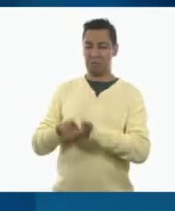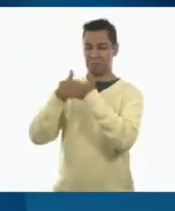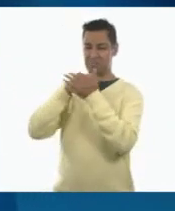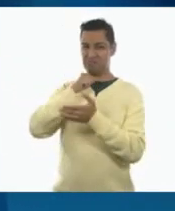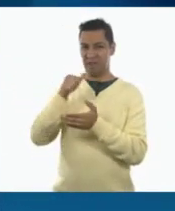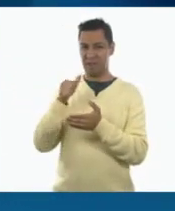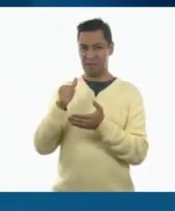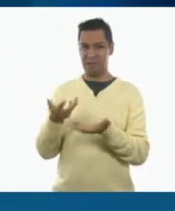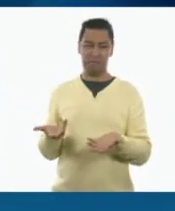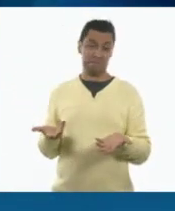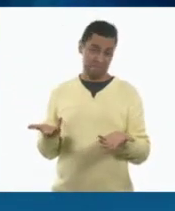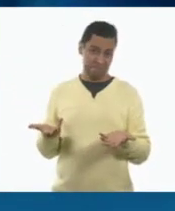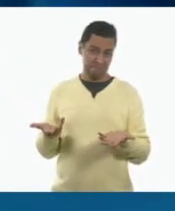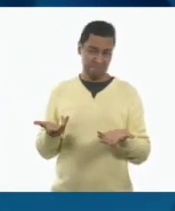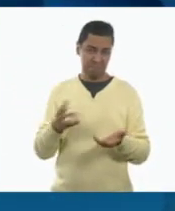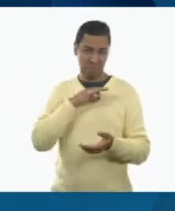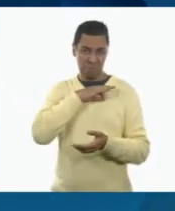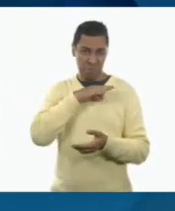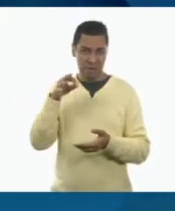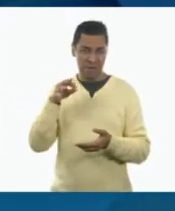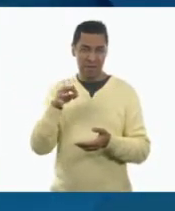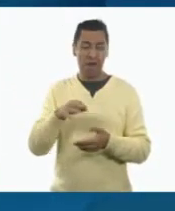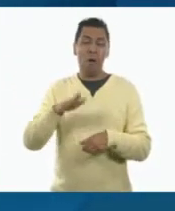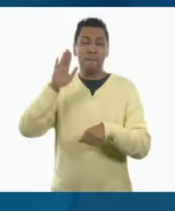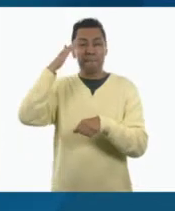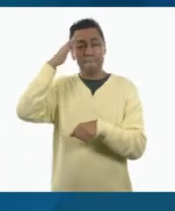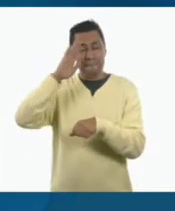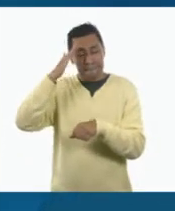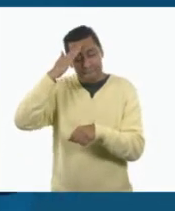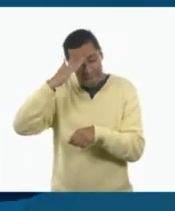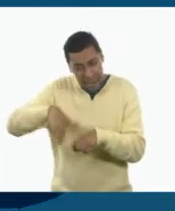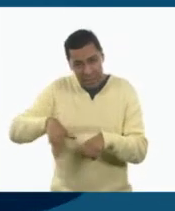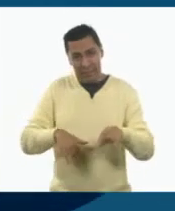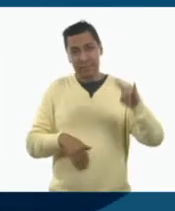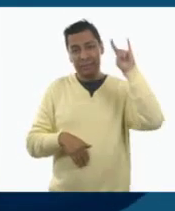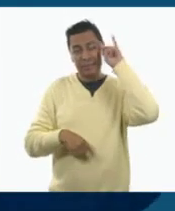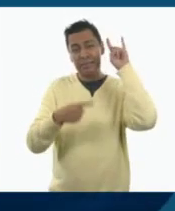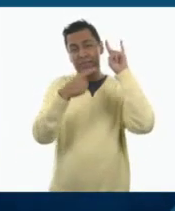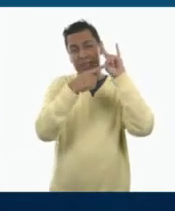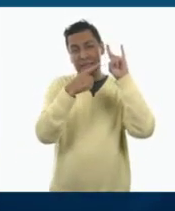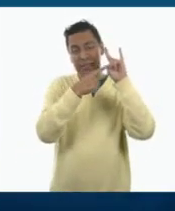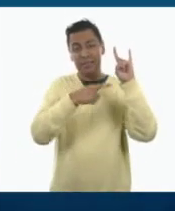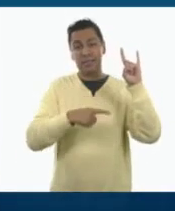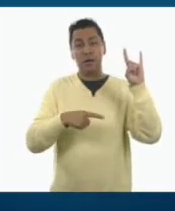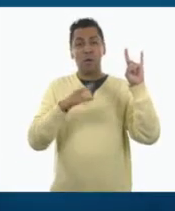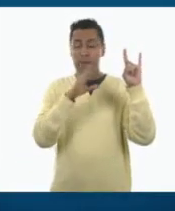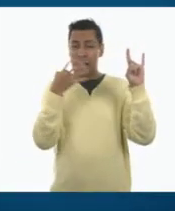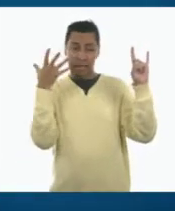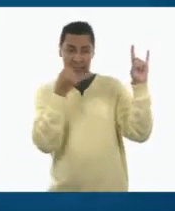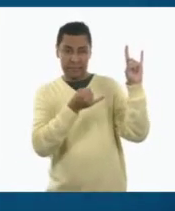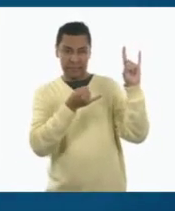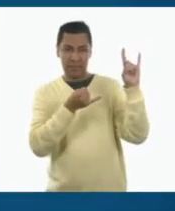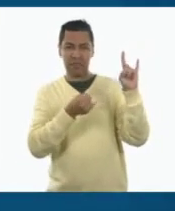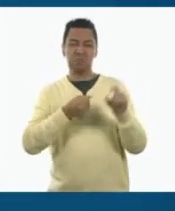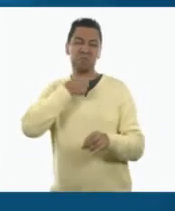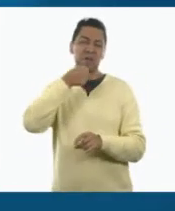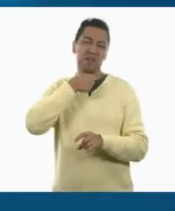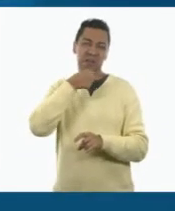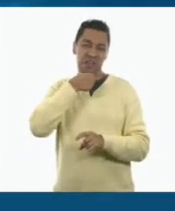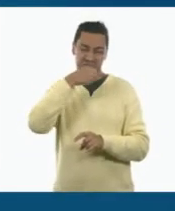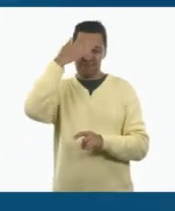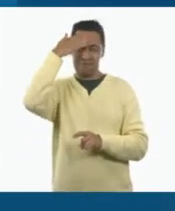por diablo. Más sabe el diablo por viejo que por diablo. Y los símbolos que tienen ahí nos llevan a pensar eso, definitivamente. Vamos con uno